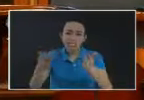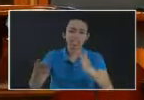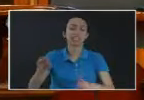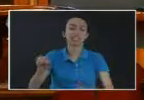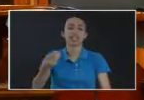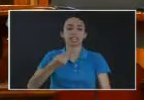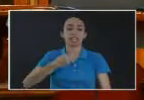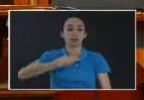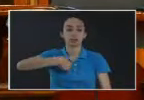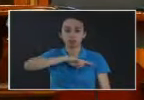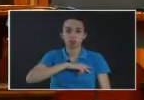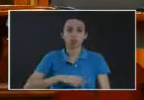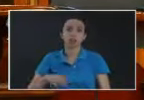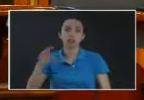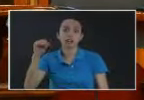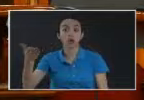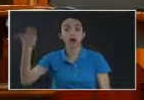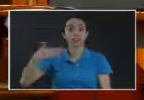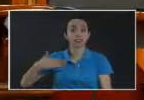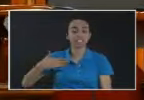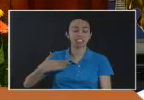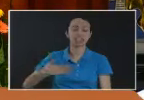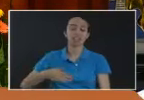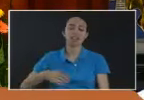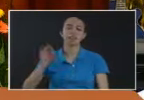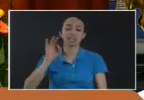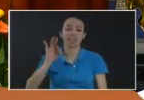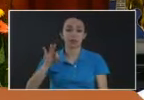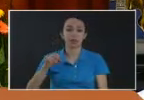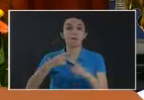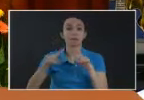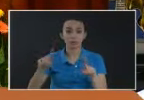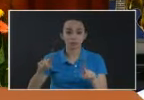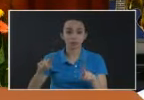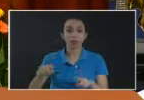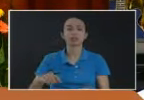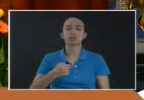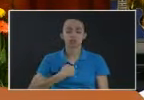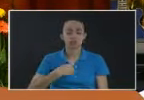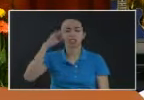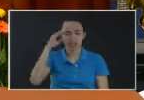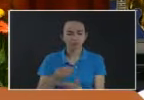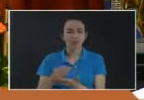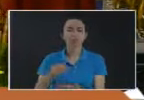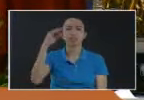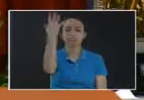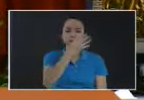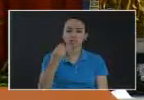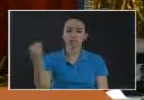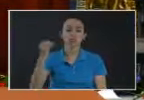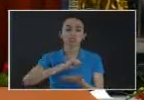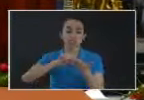pastores. Pero el bendito Espíritu Santo, Él sí sabe qué necesitas tú. Amén.